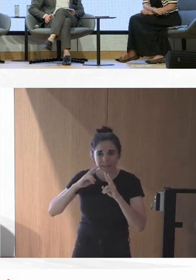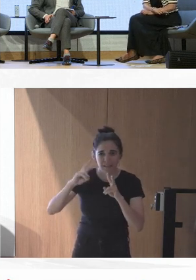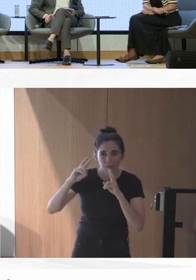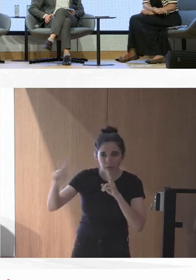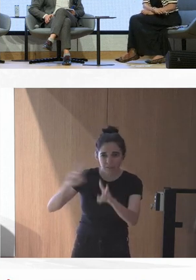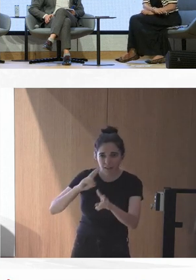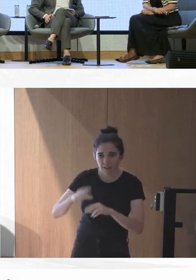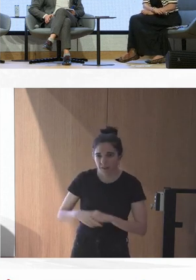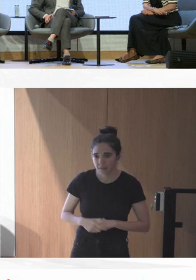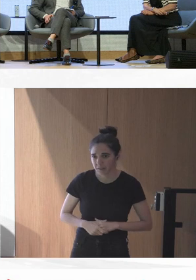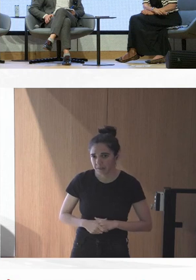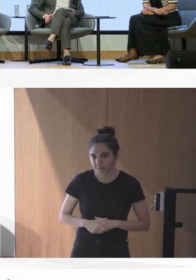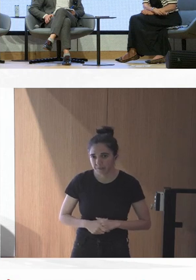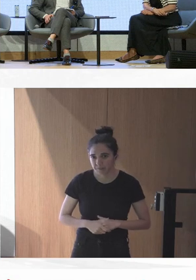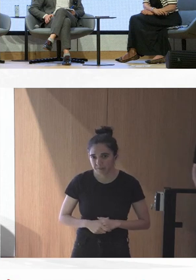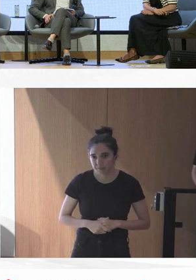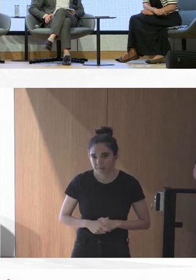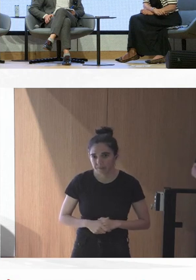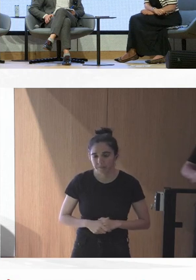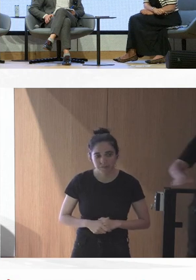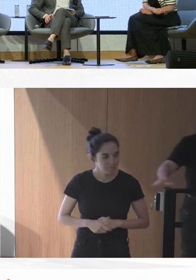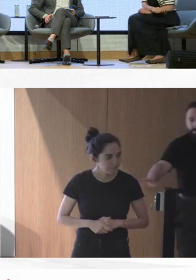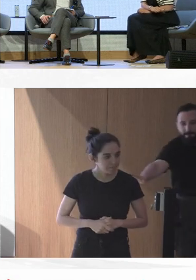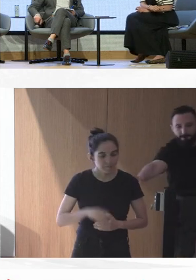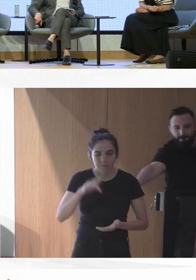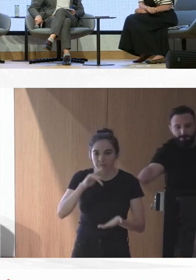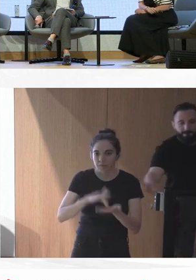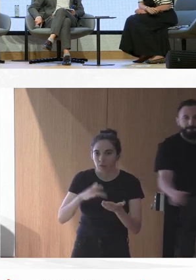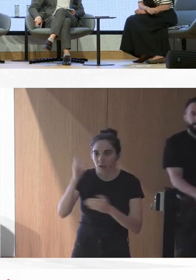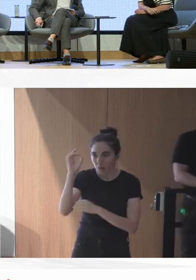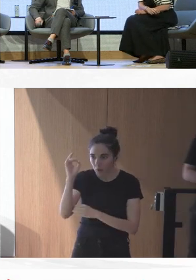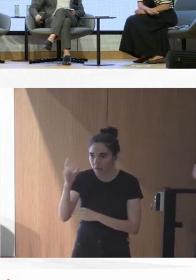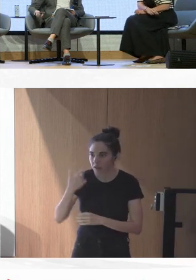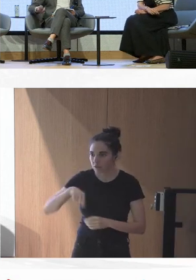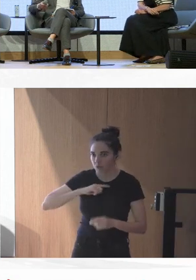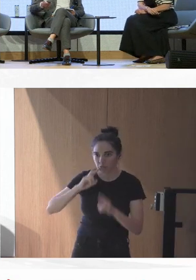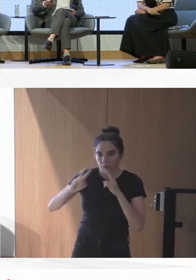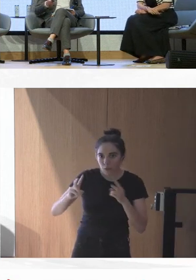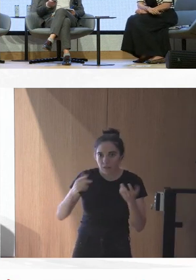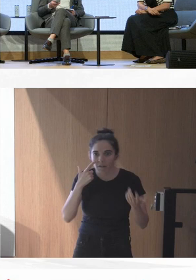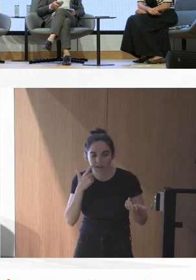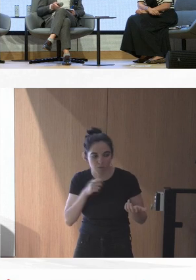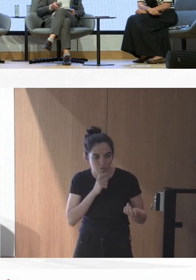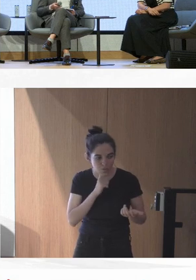pregunta? ¿Seguimos teniendo a las ponentes o respondemos nosotros?